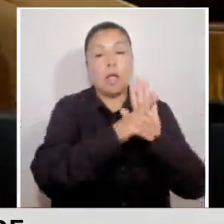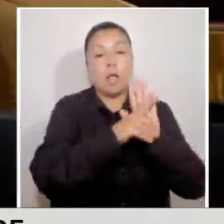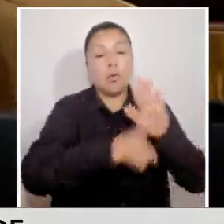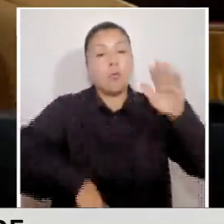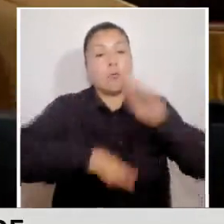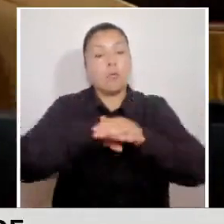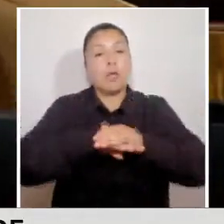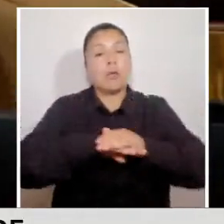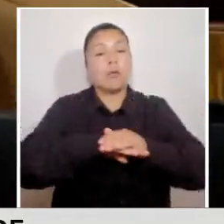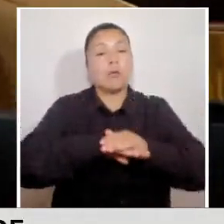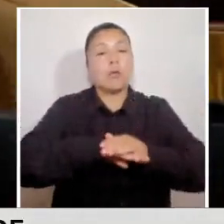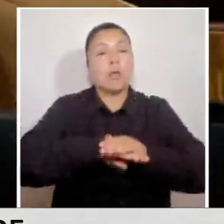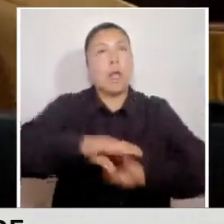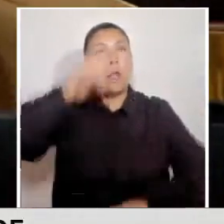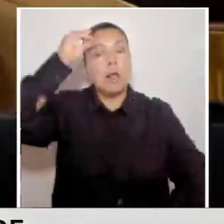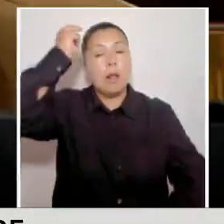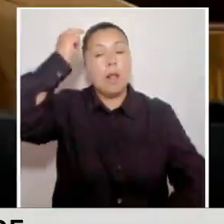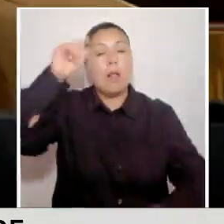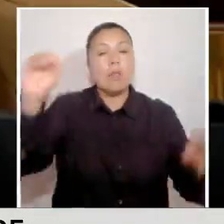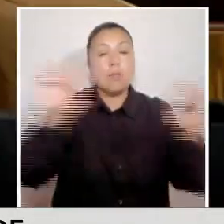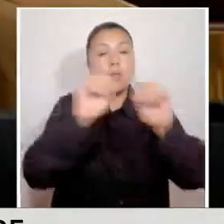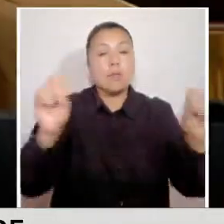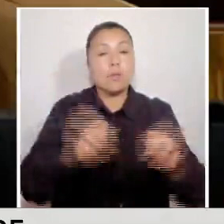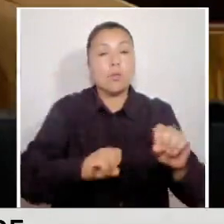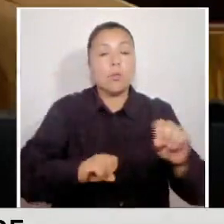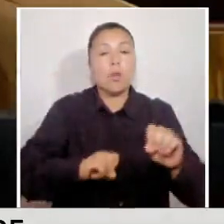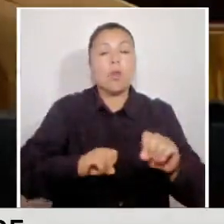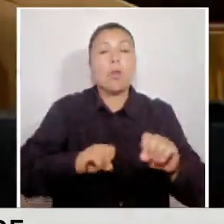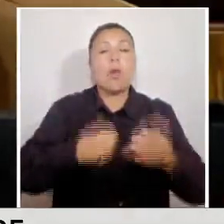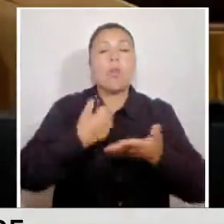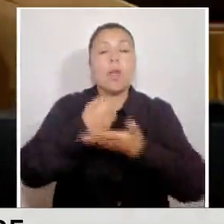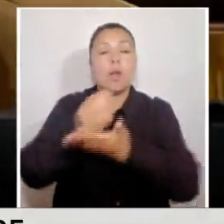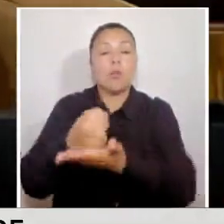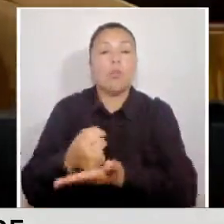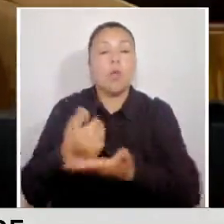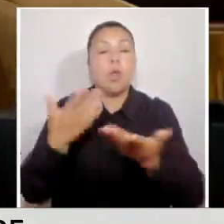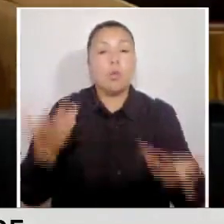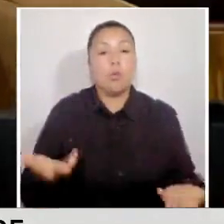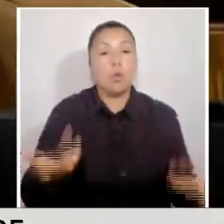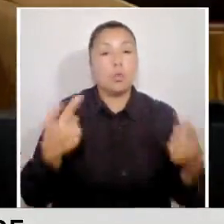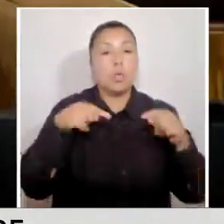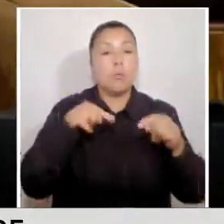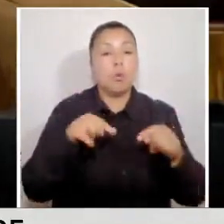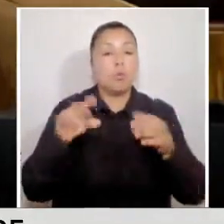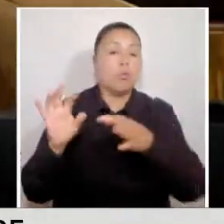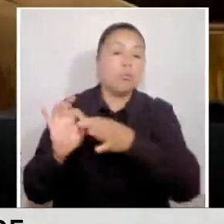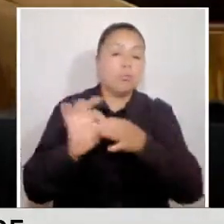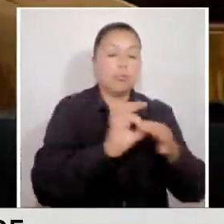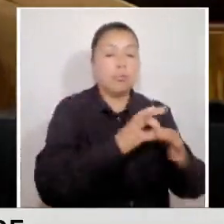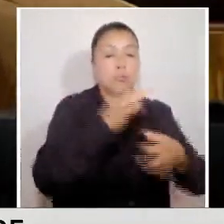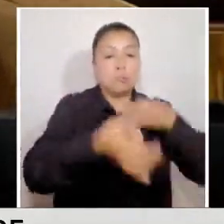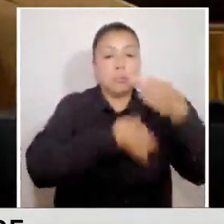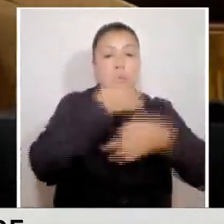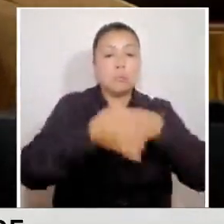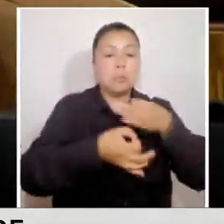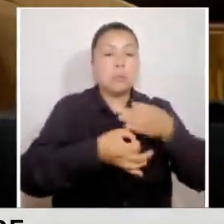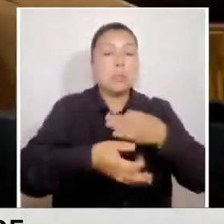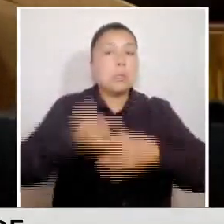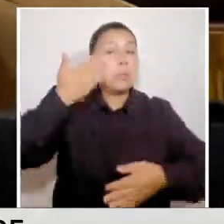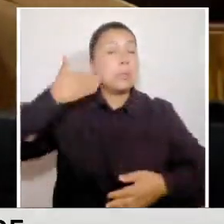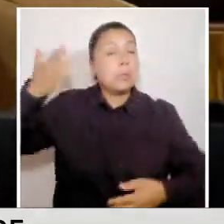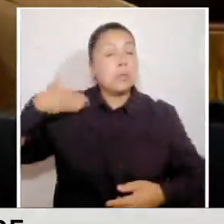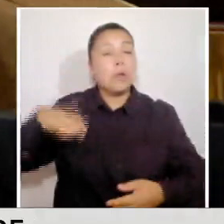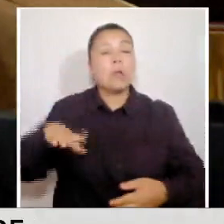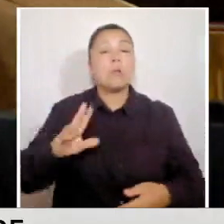incluso la propia idea de un sistema de recompensas por eso y por las razones expuestas en mi anterior intervención señor presidente que